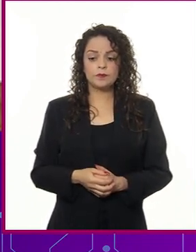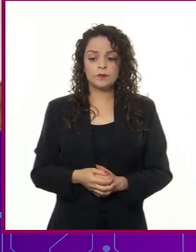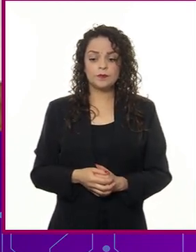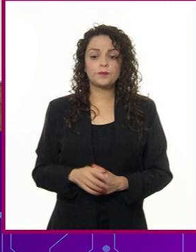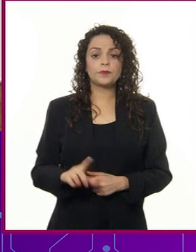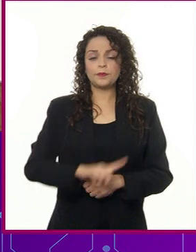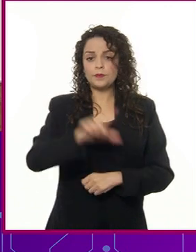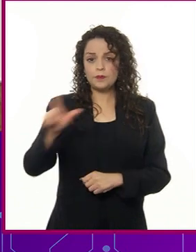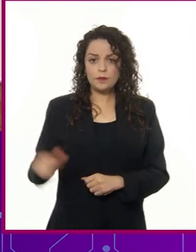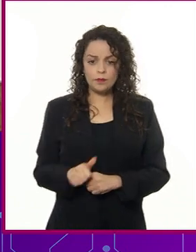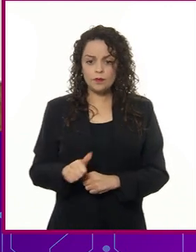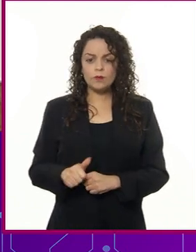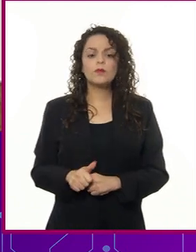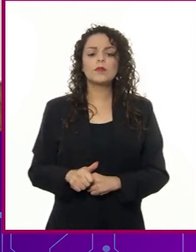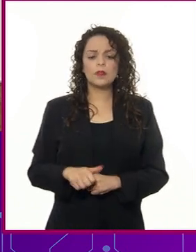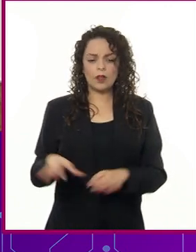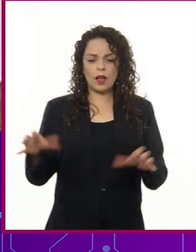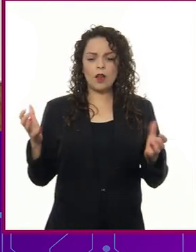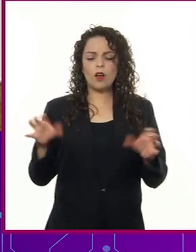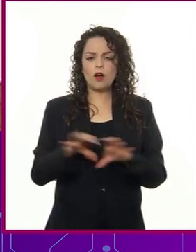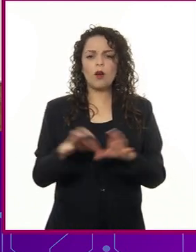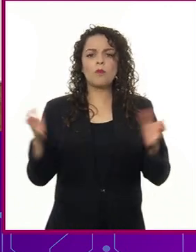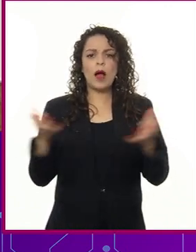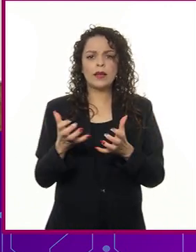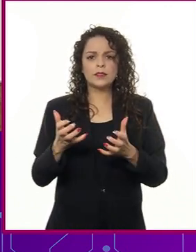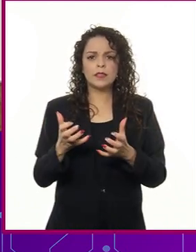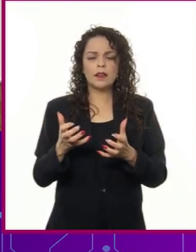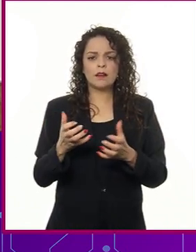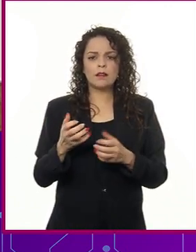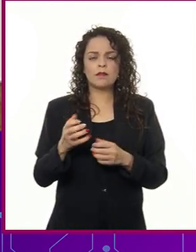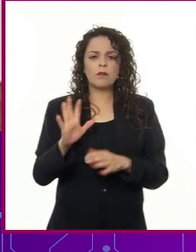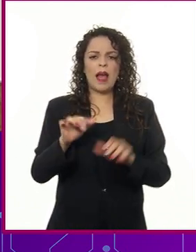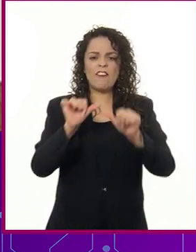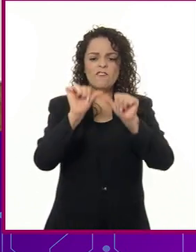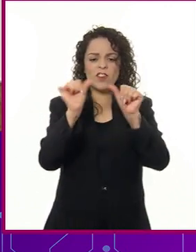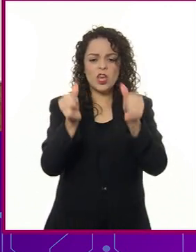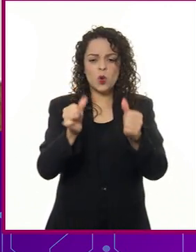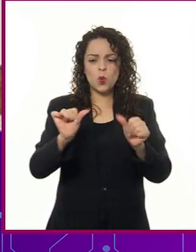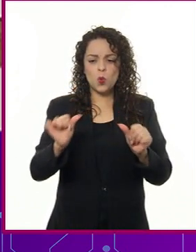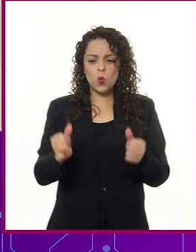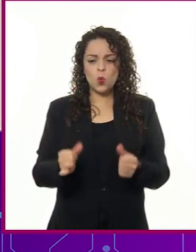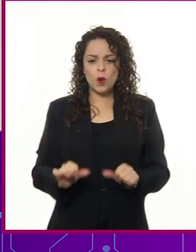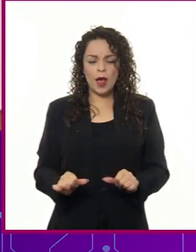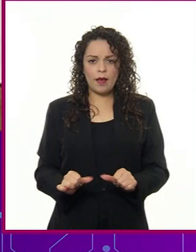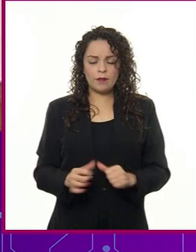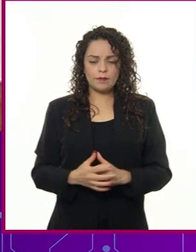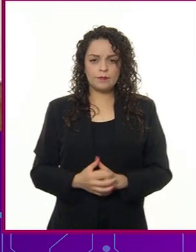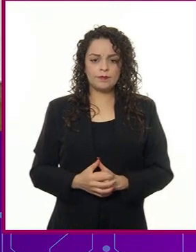Posteriormente, realizamos diseños con un figurín ya con proporciones.